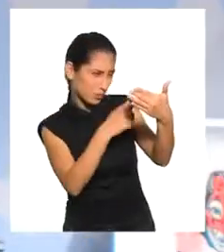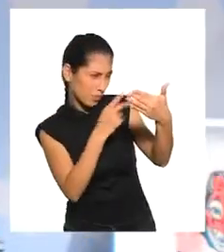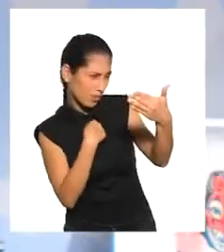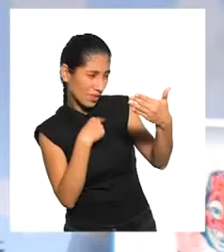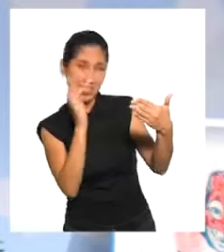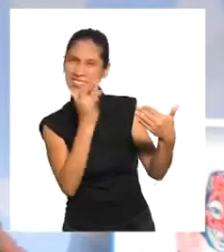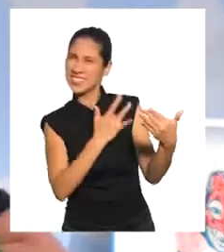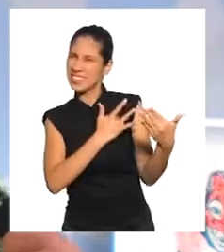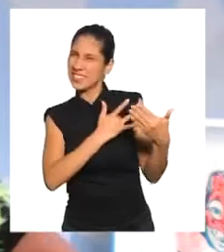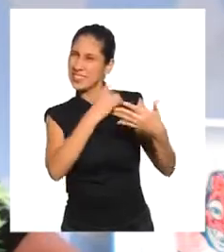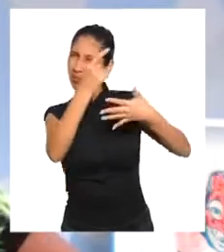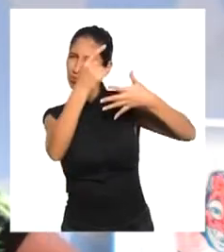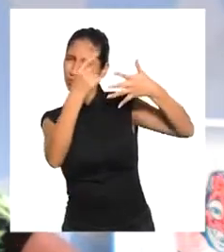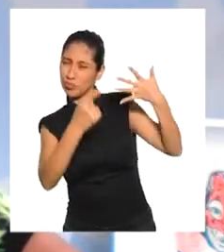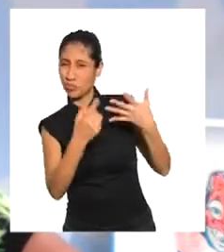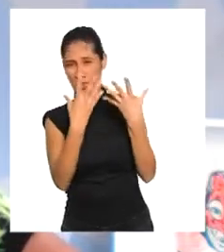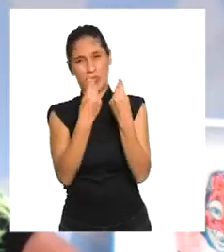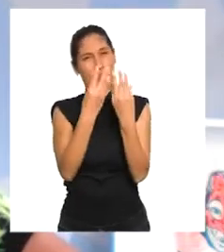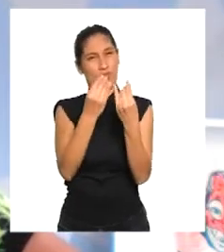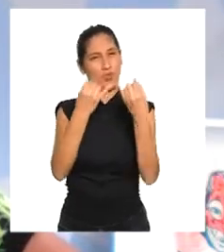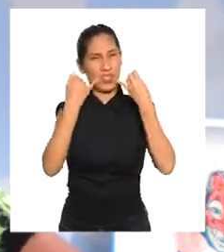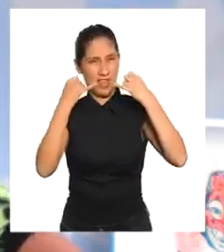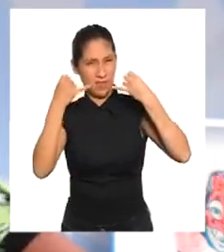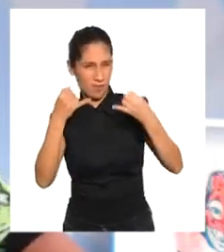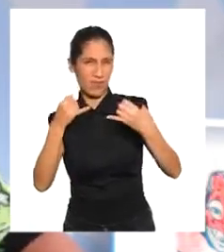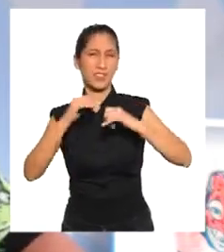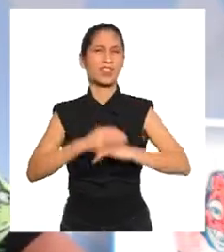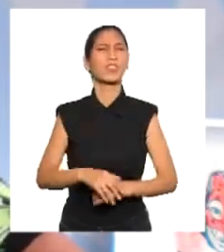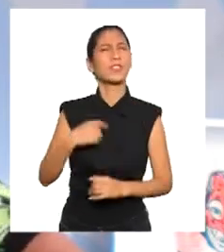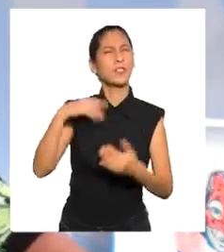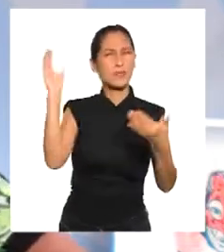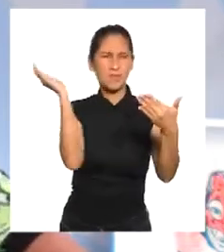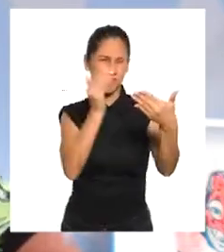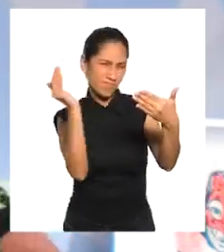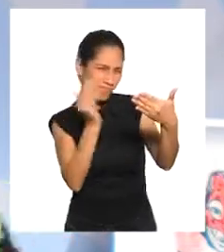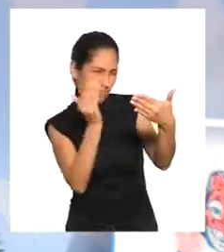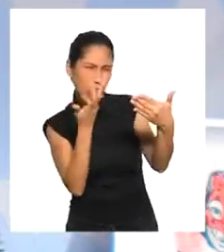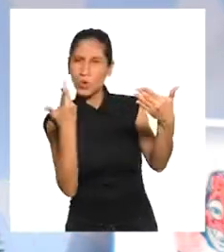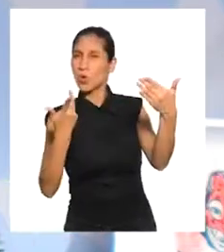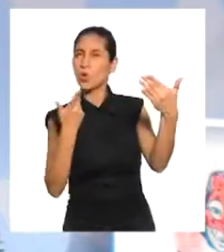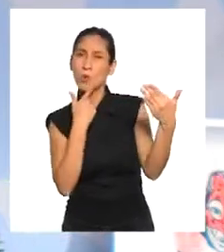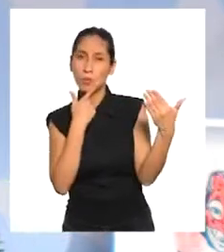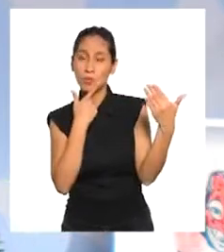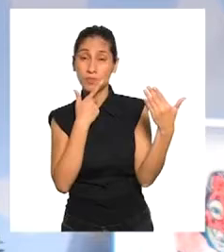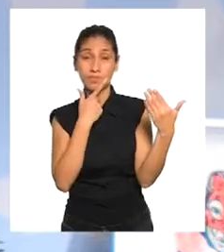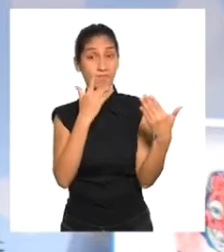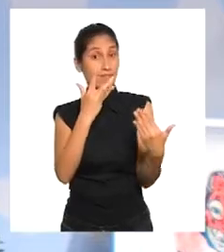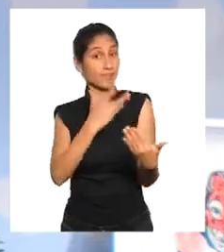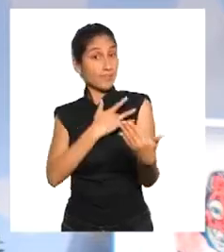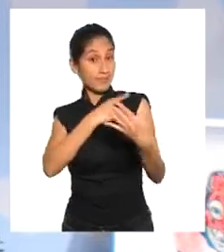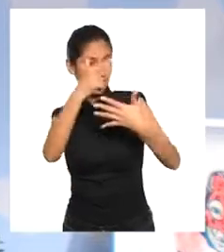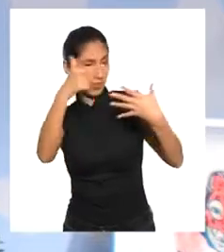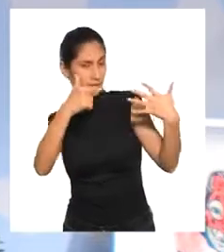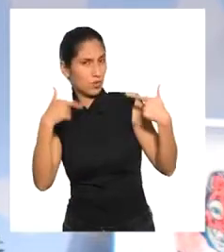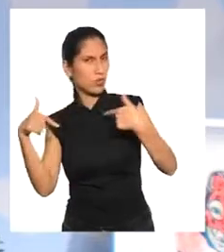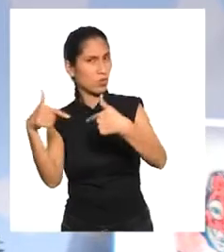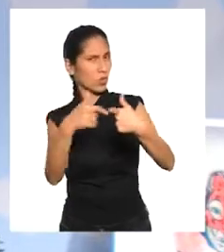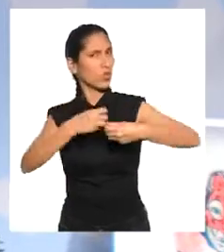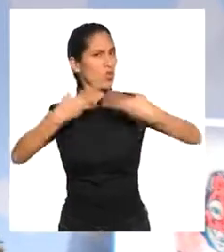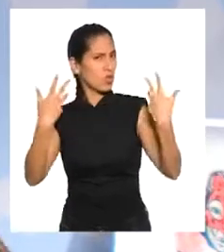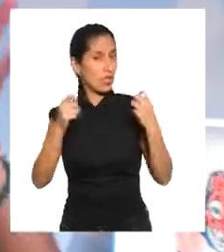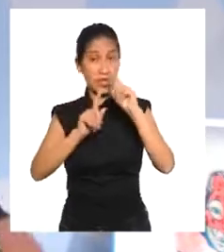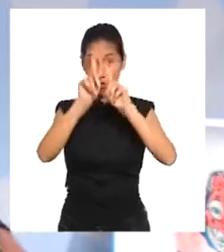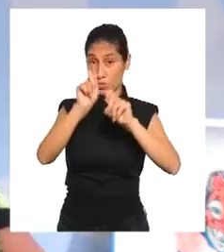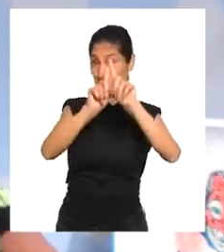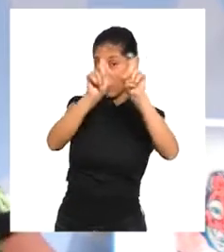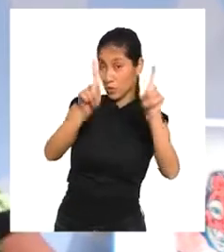las emociones y hay demasiada información en internet. Estoy investigando acerca de cómo se regulan las emociones y tengo algunas preguntas.